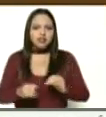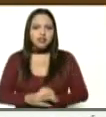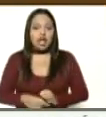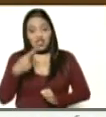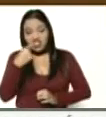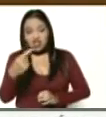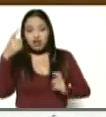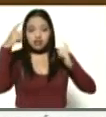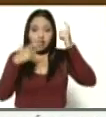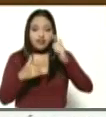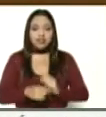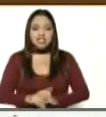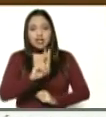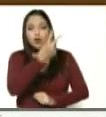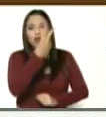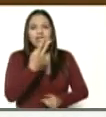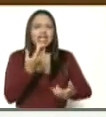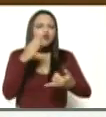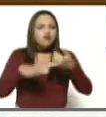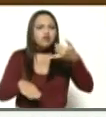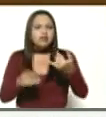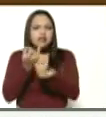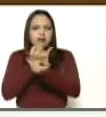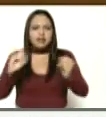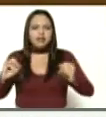así, segunda y definitiva independencia,